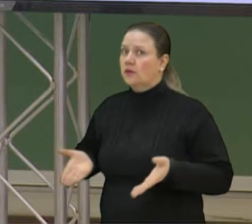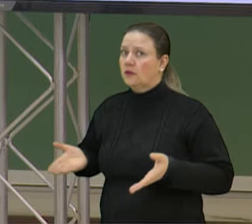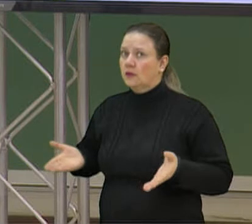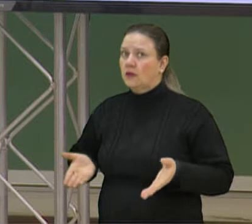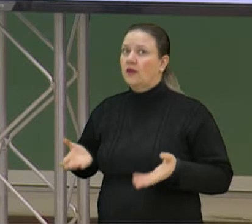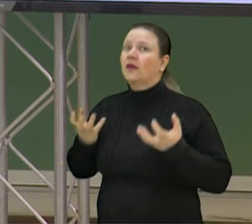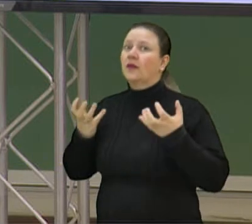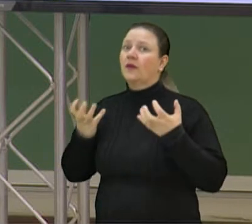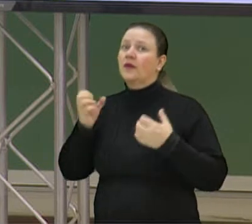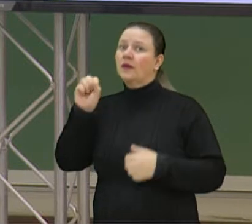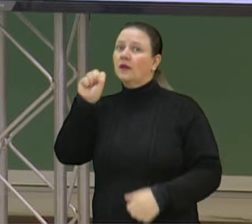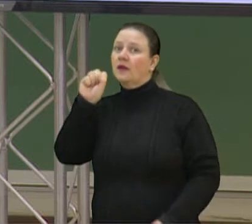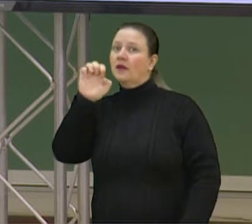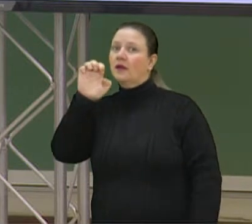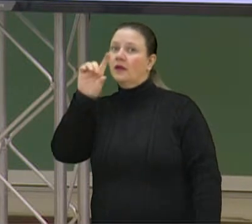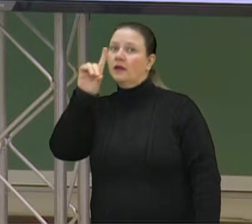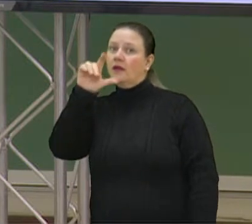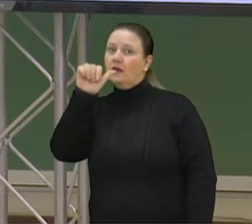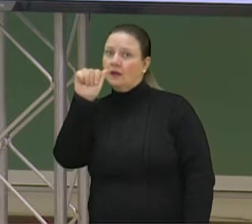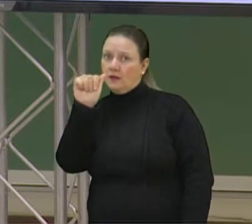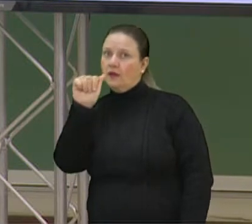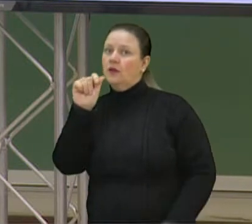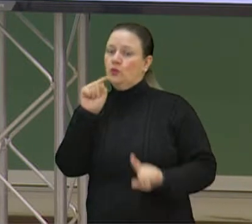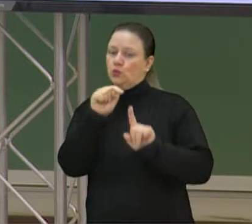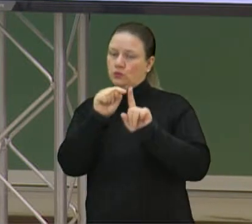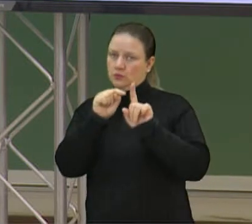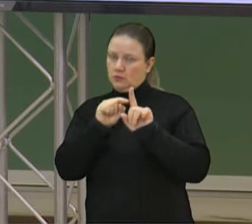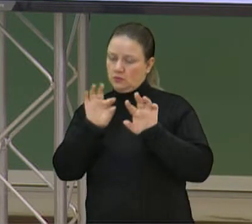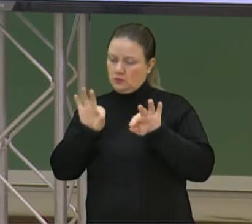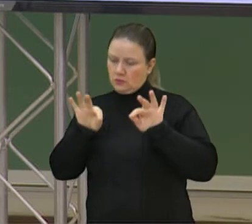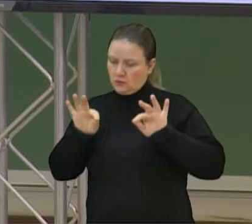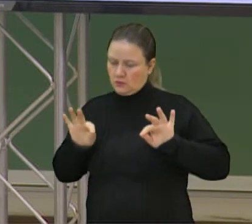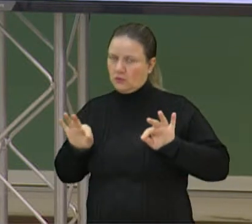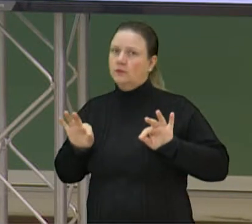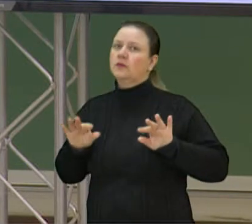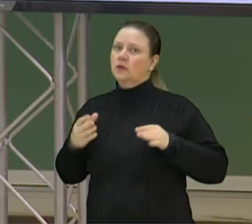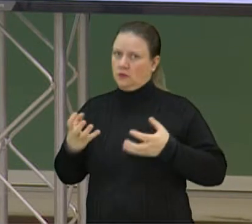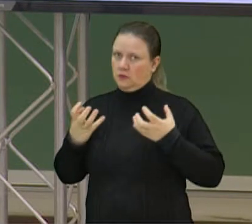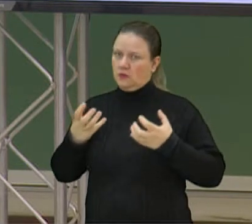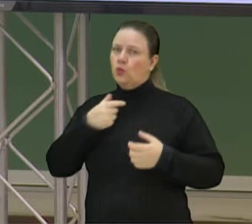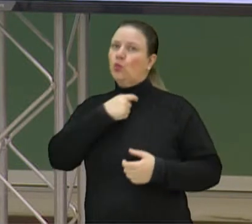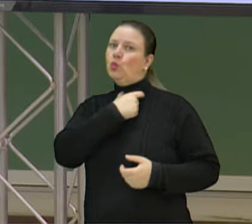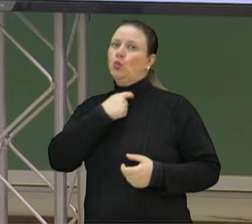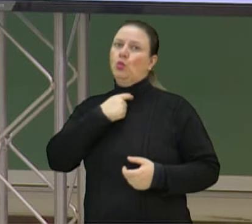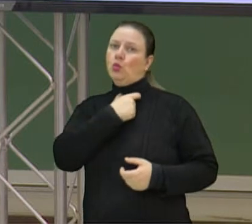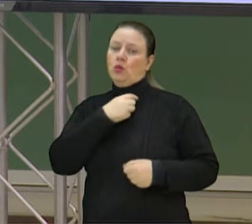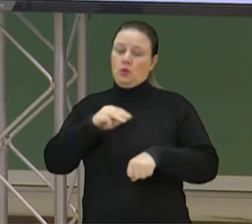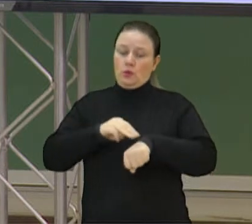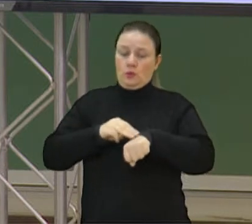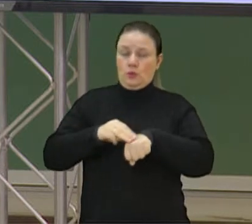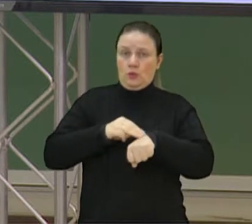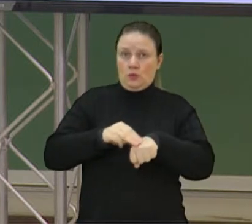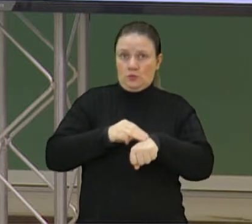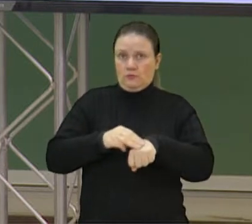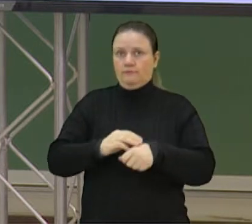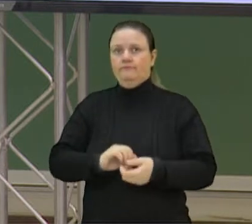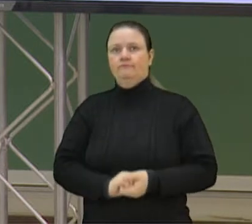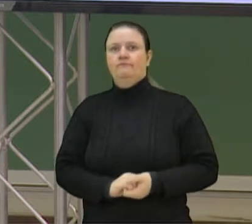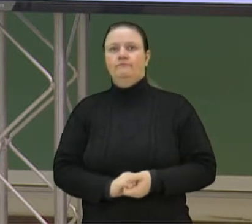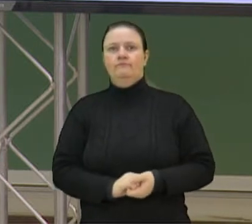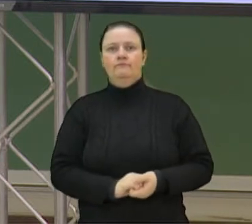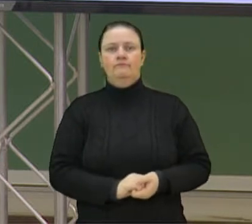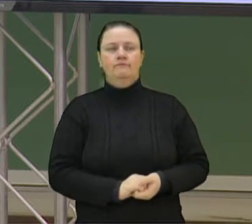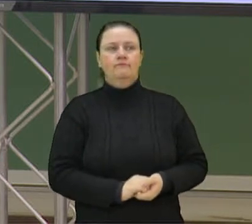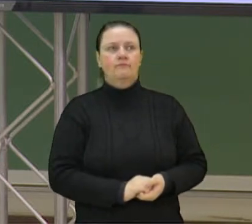seda, así como rayas en tonos oscuros, marino, gris o marrón. Marrón. Entonces, ela gosta